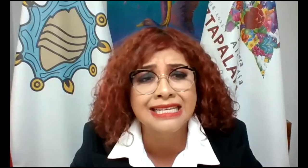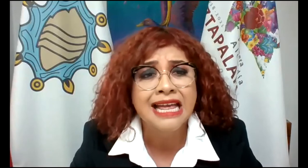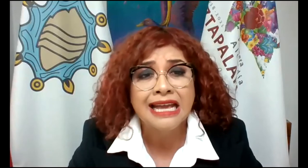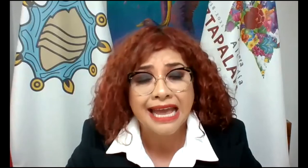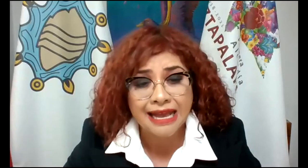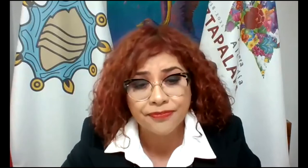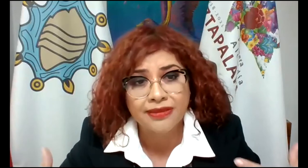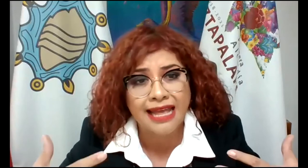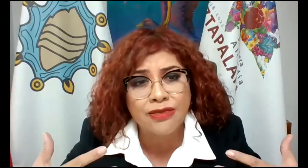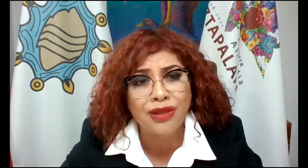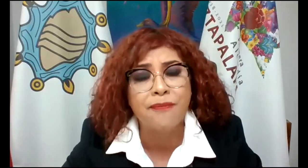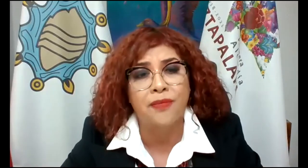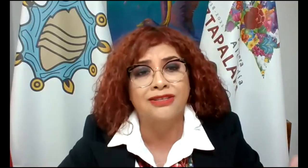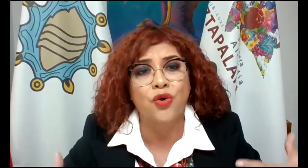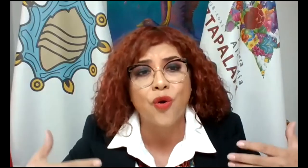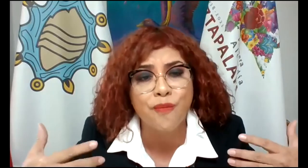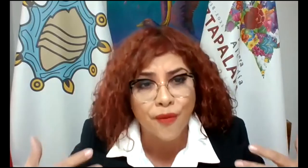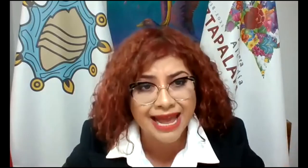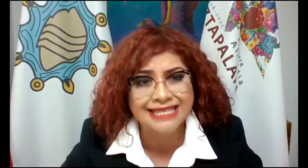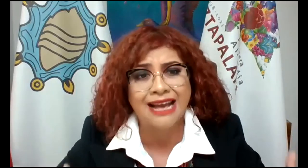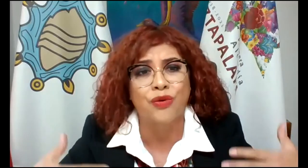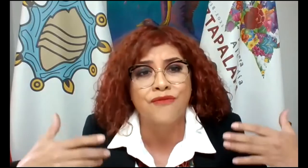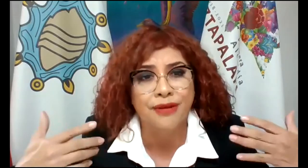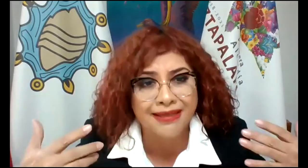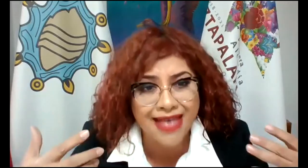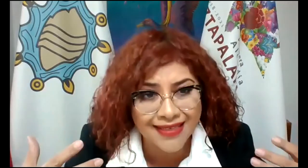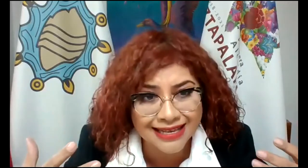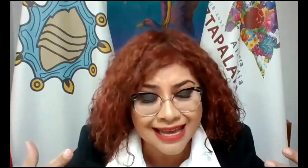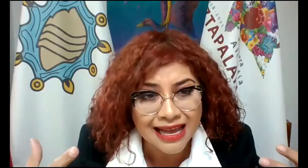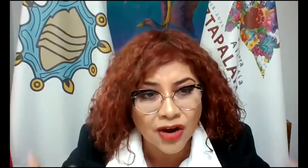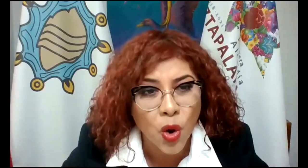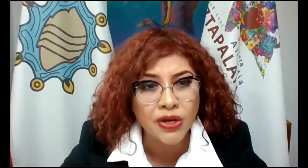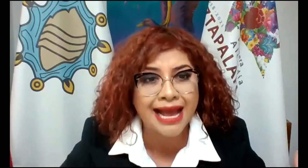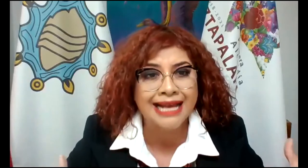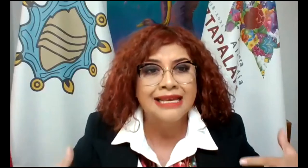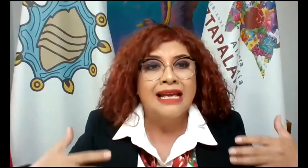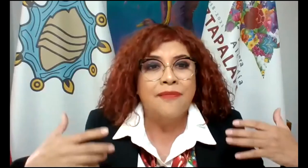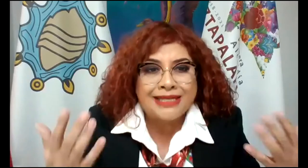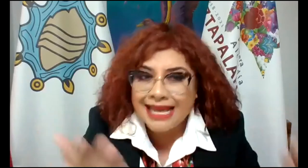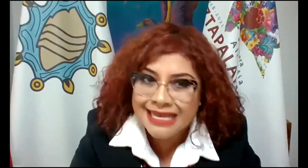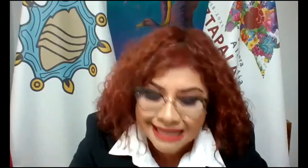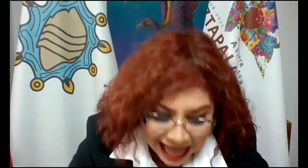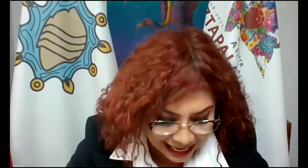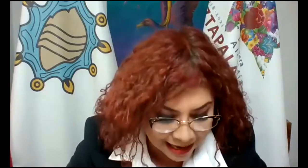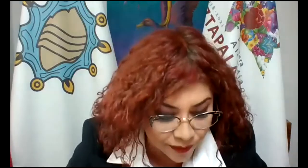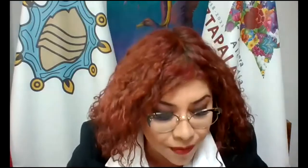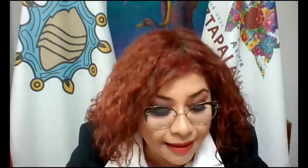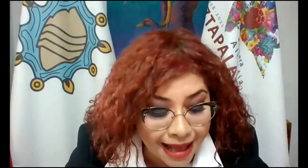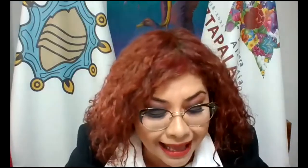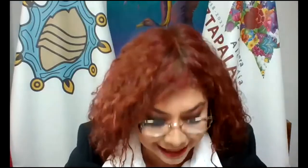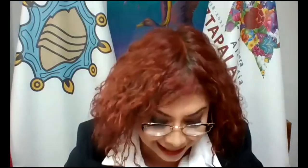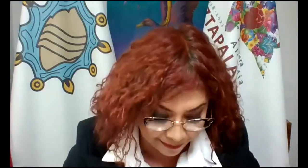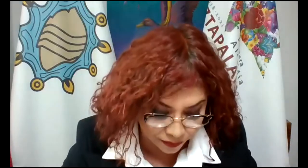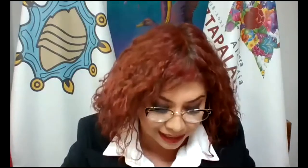que decir que en una población con pobreza, con enfermedades crónicas, pues ahí está el